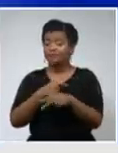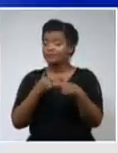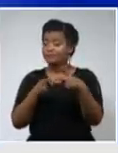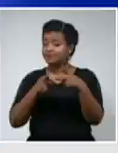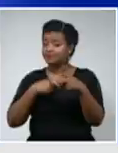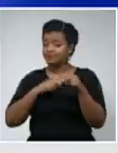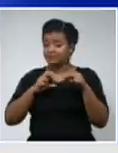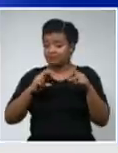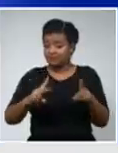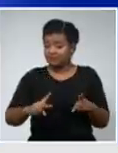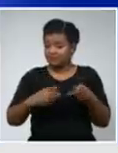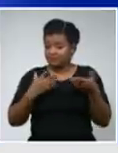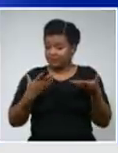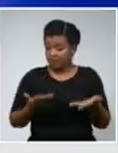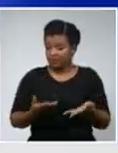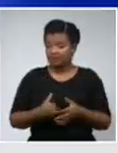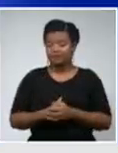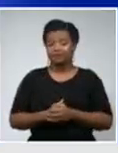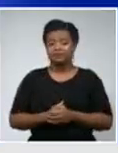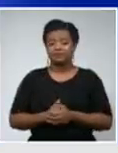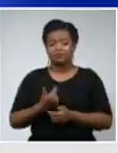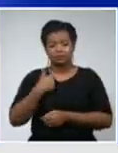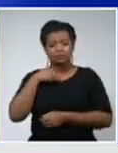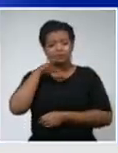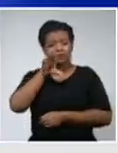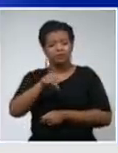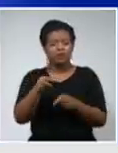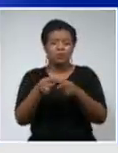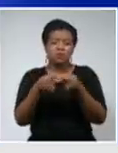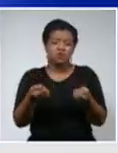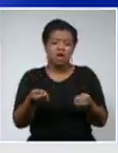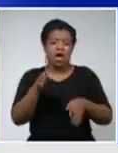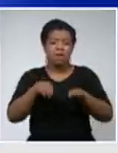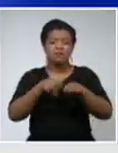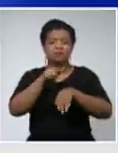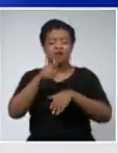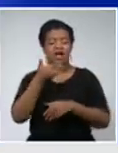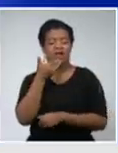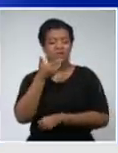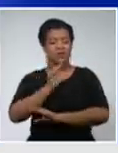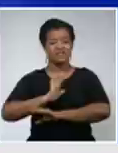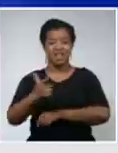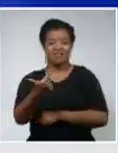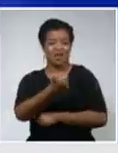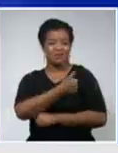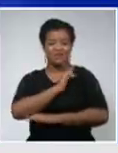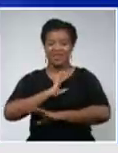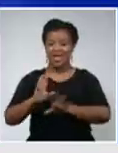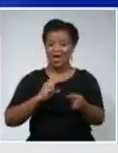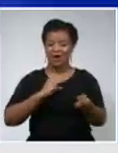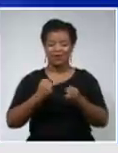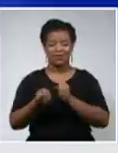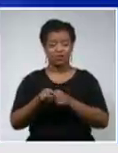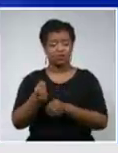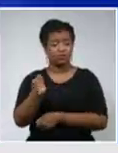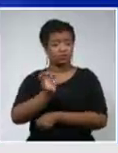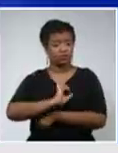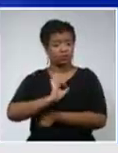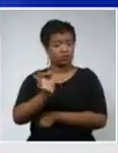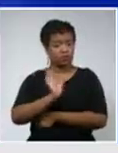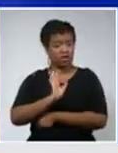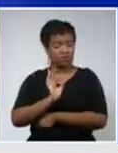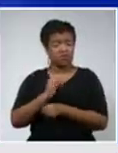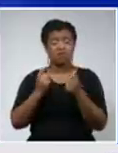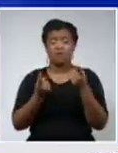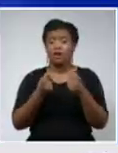que, lo digo porque a veces, Durán, que bueno, ya se va a controlar, que todavía nos queda un